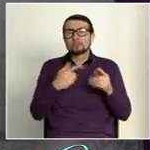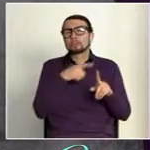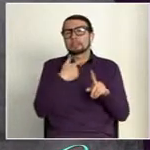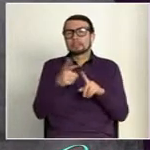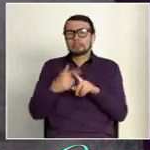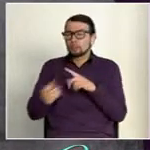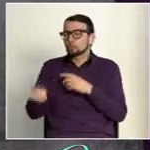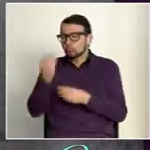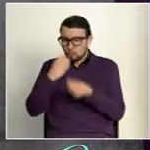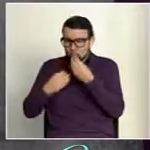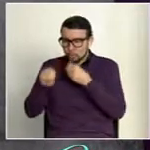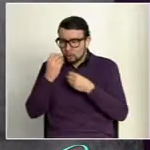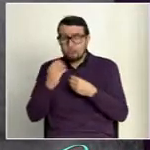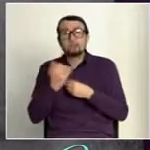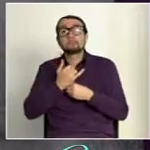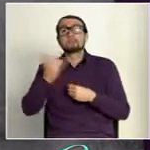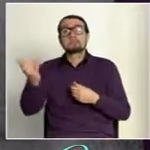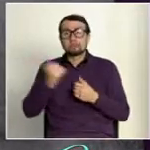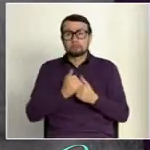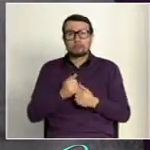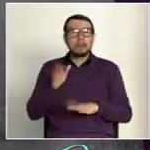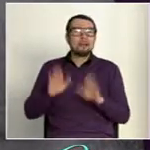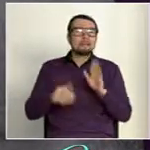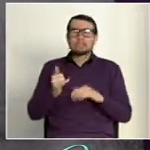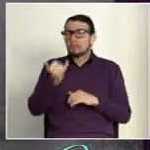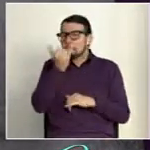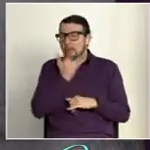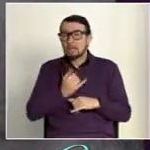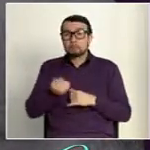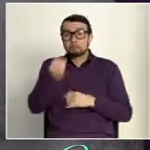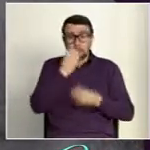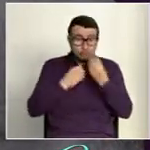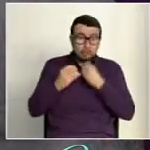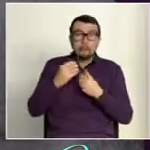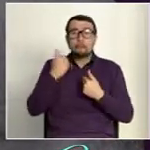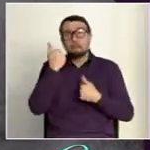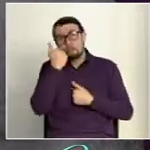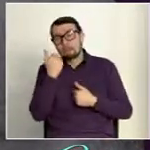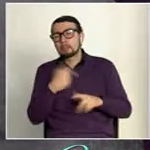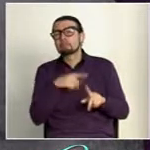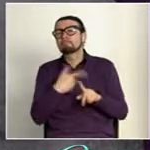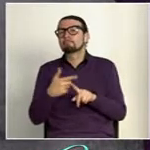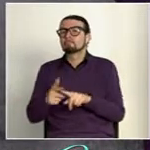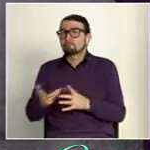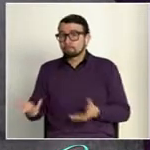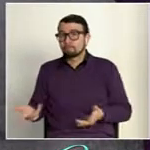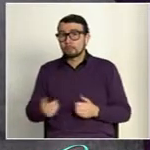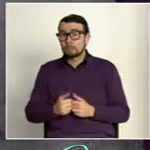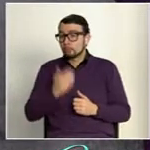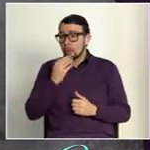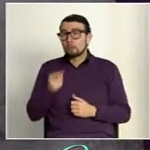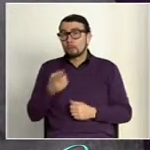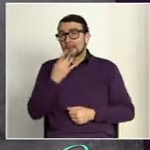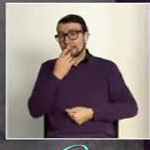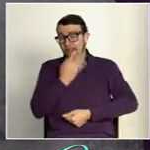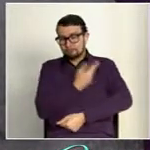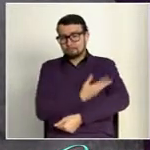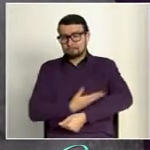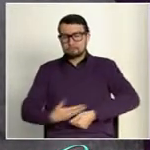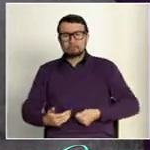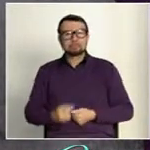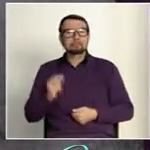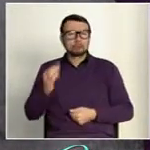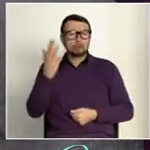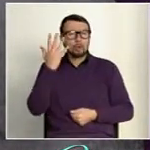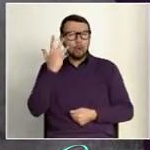alimentos. Y el resultado de toda esa mala alimentación pues nos lleva a muchas enfermedades y entre ellas la diabetes, que cada vez